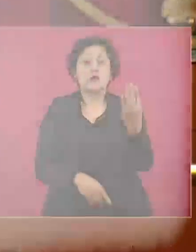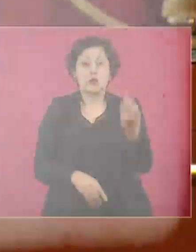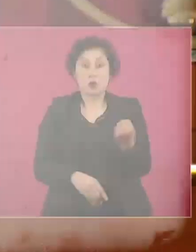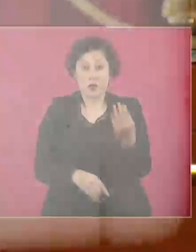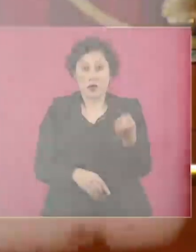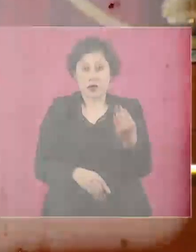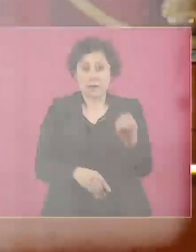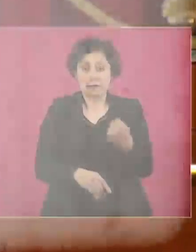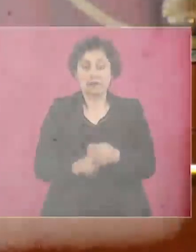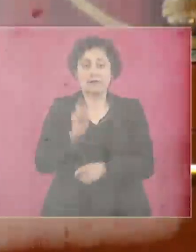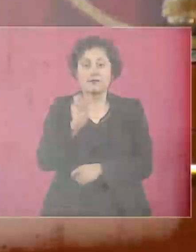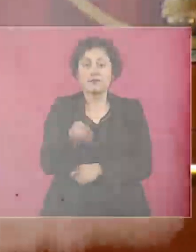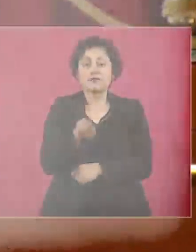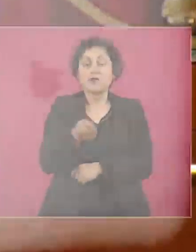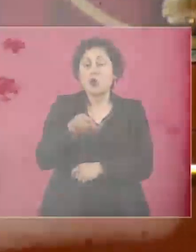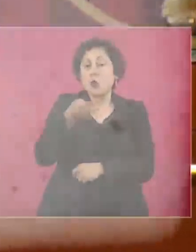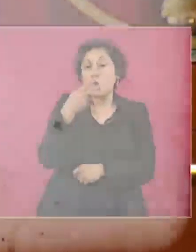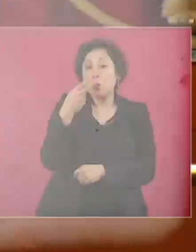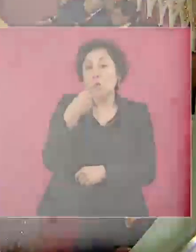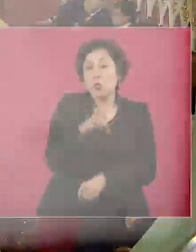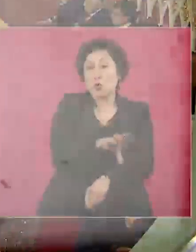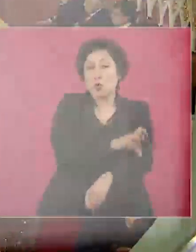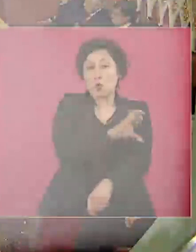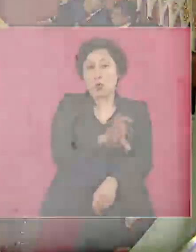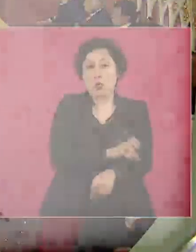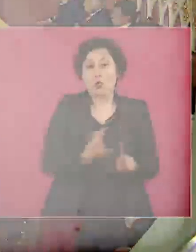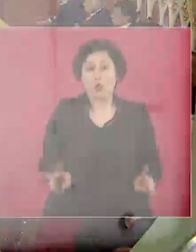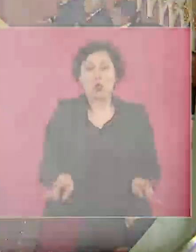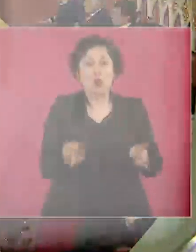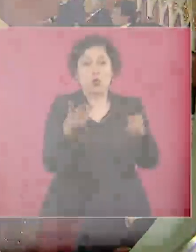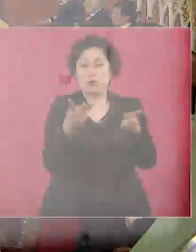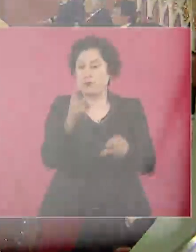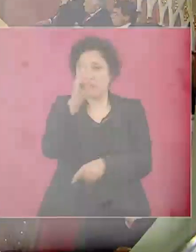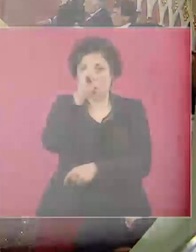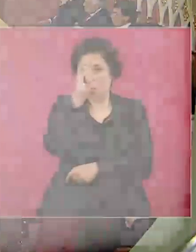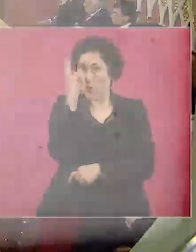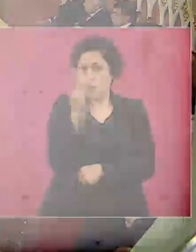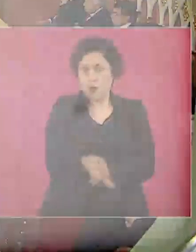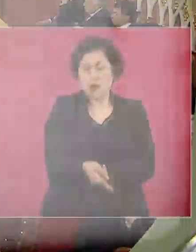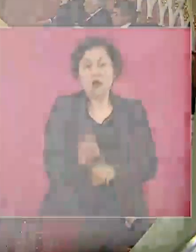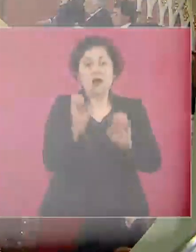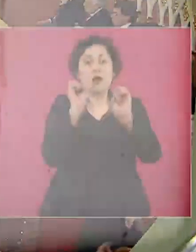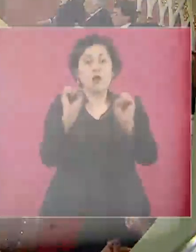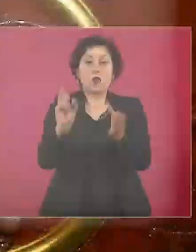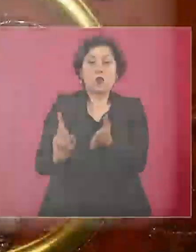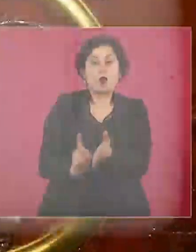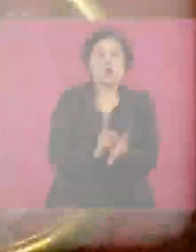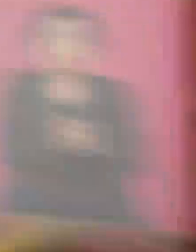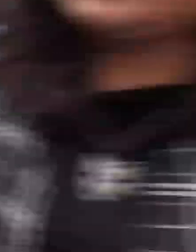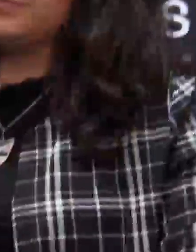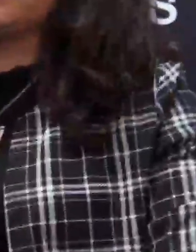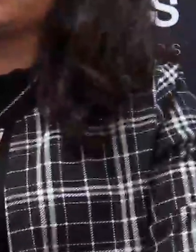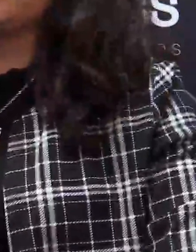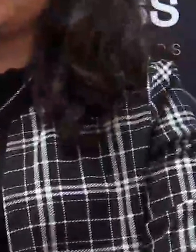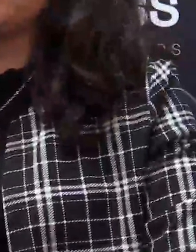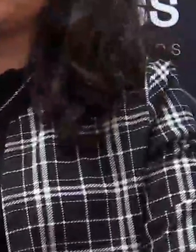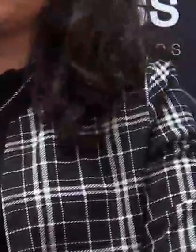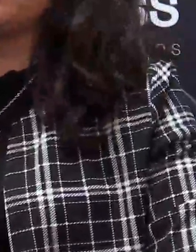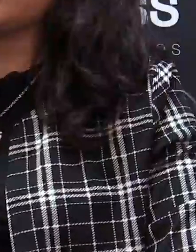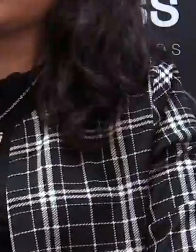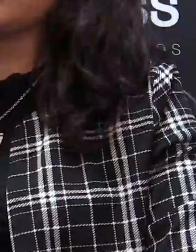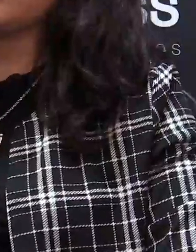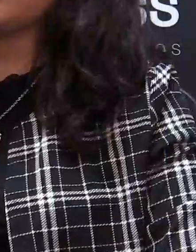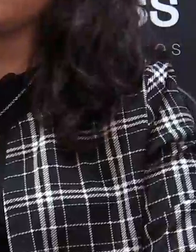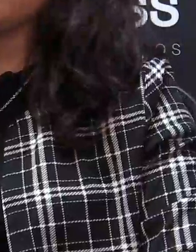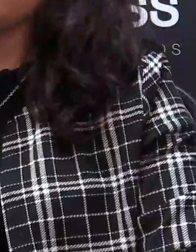de vapeadores y de drogas químicas como el fentanilo. Bueno,